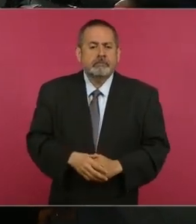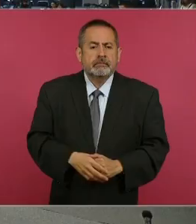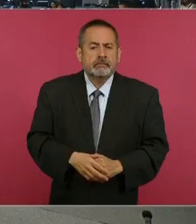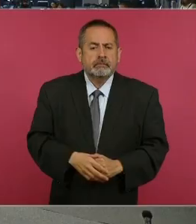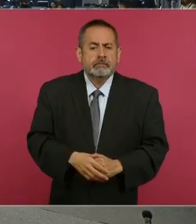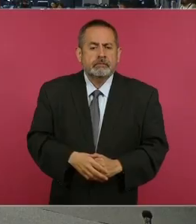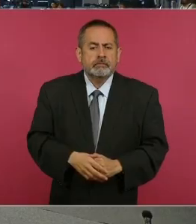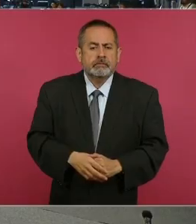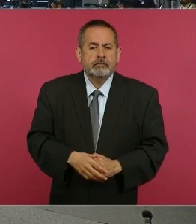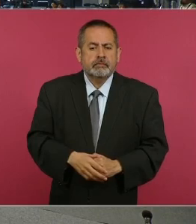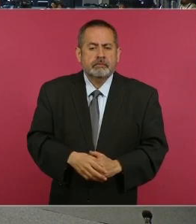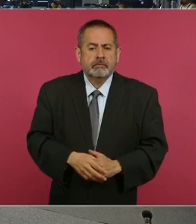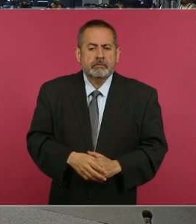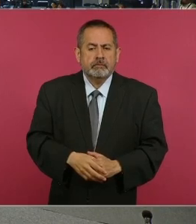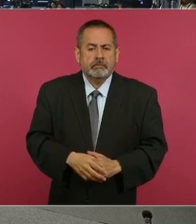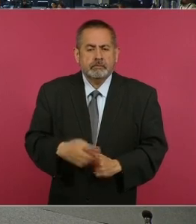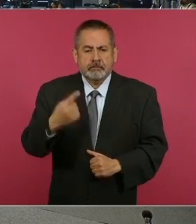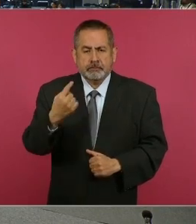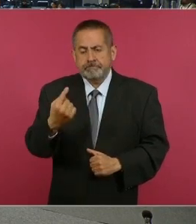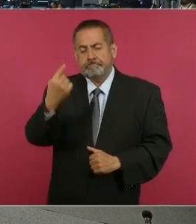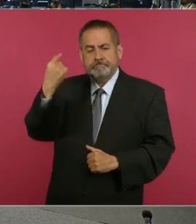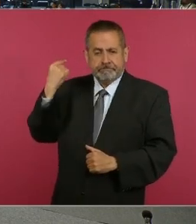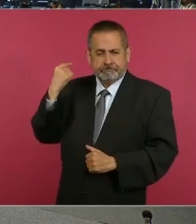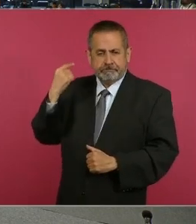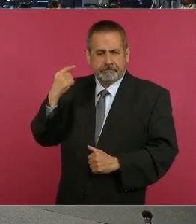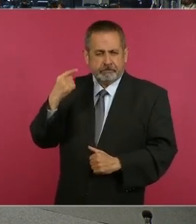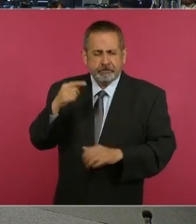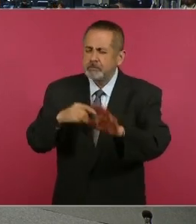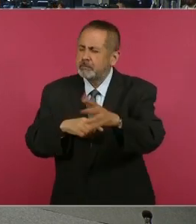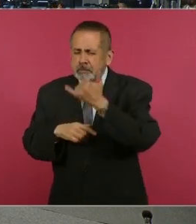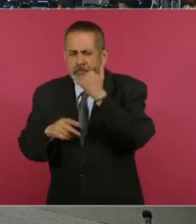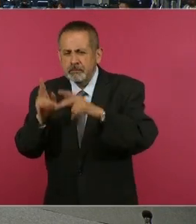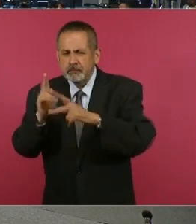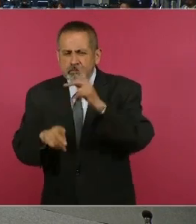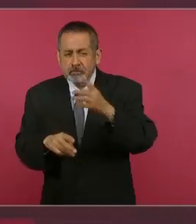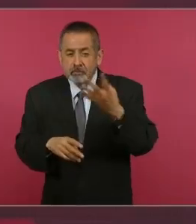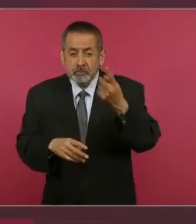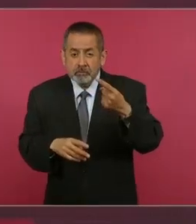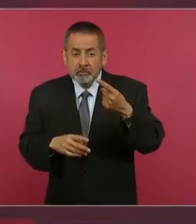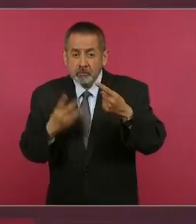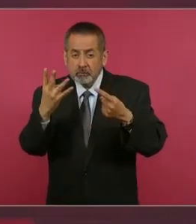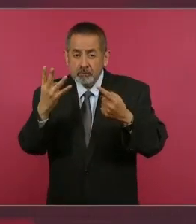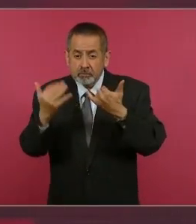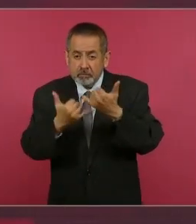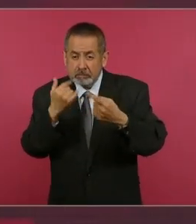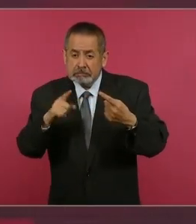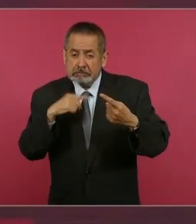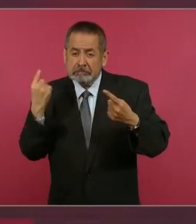presidente, el pasado mes de septiembre… O sea, fueron 4 seguidos…